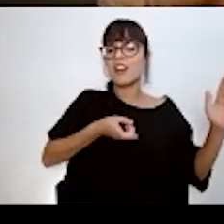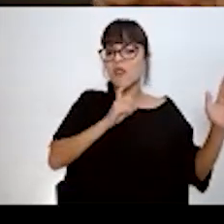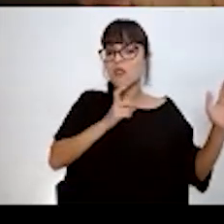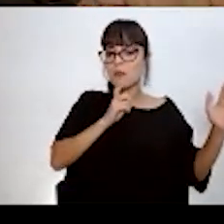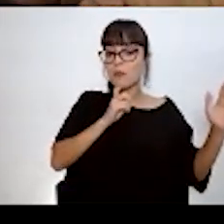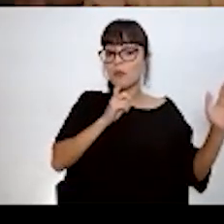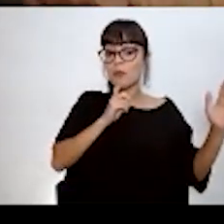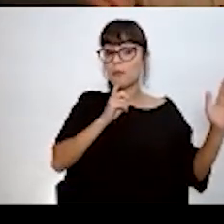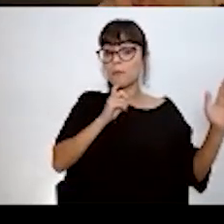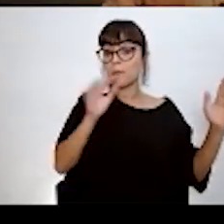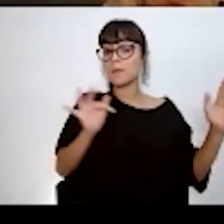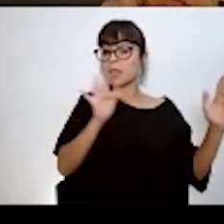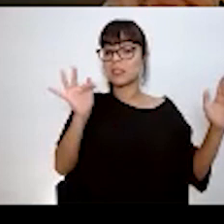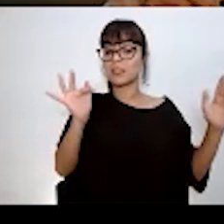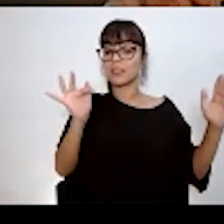régimen demográfico